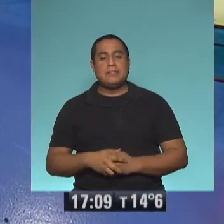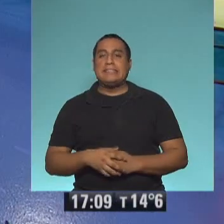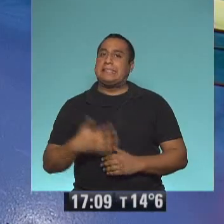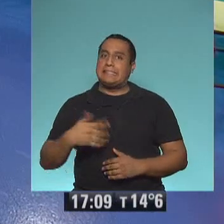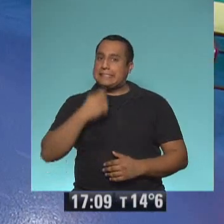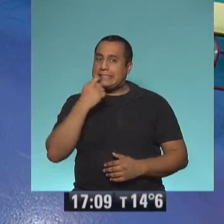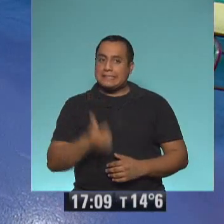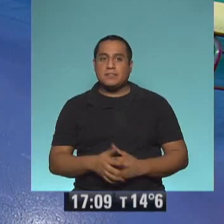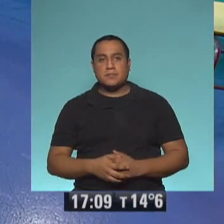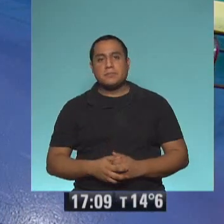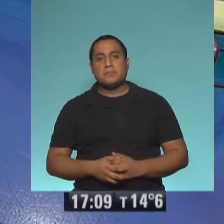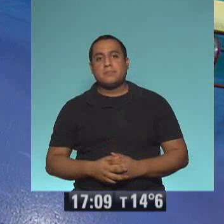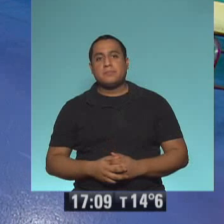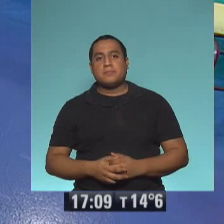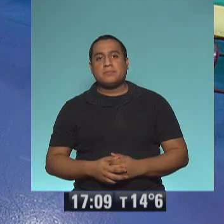así